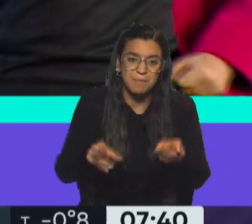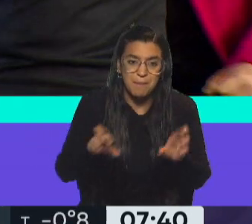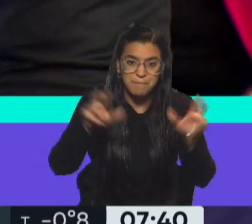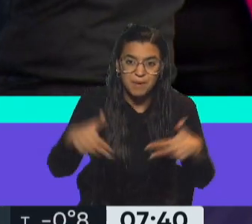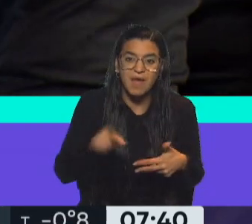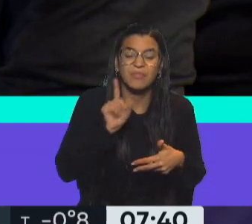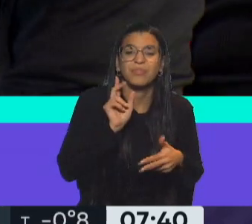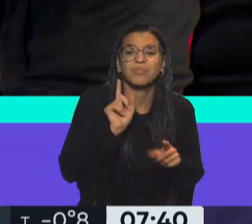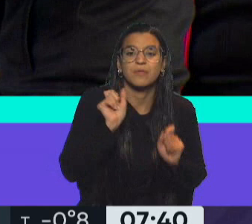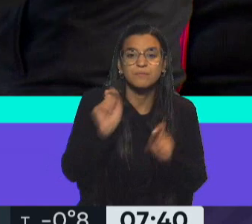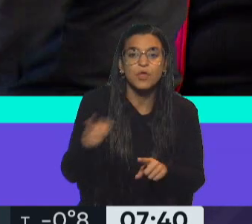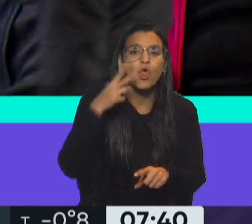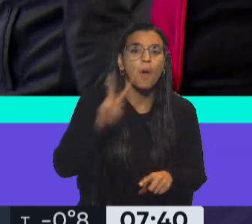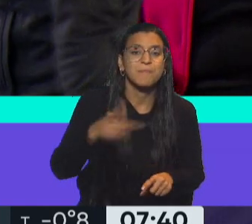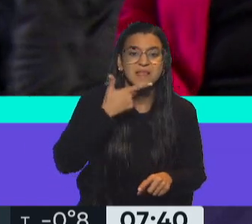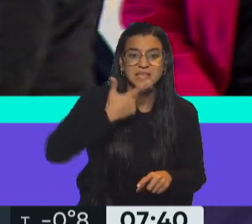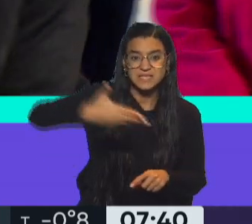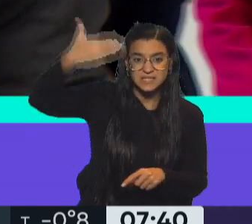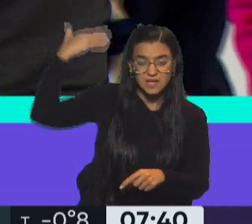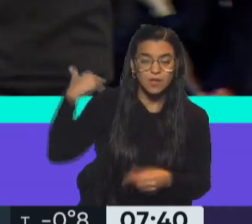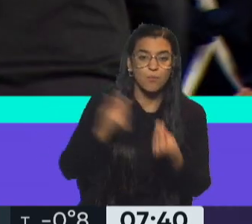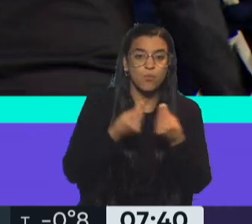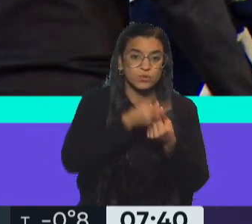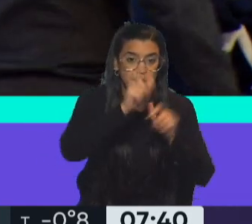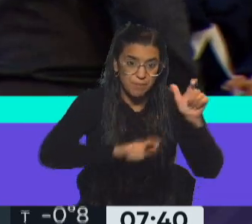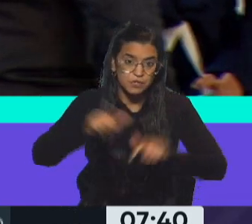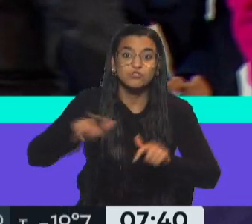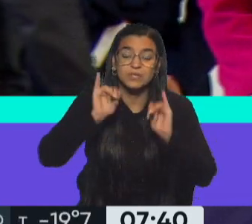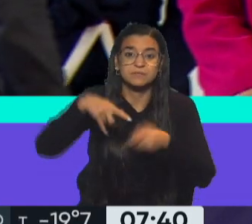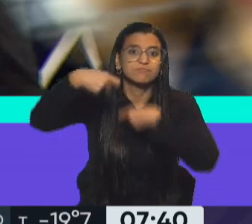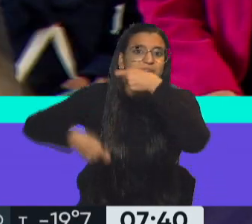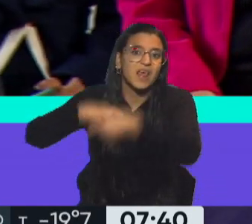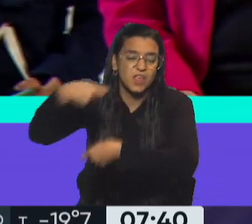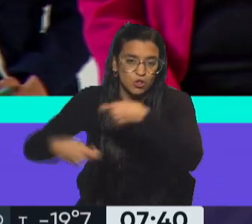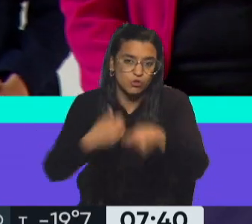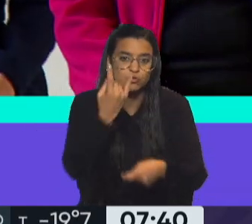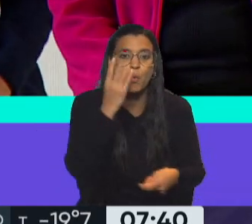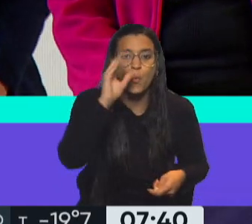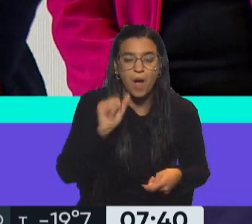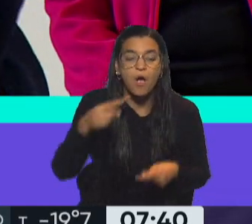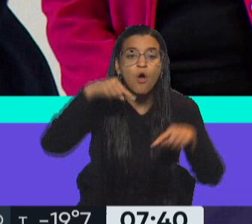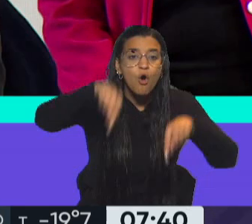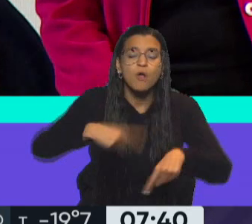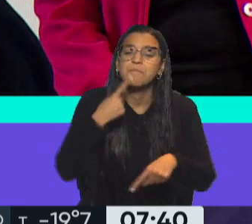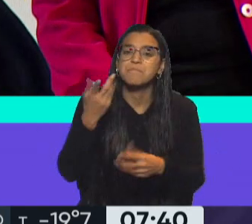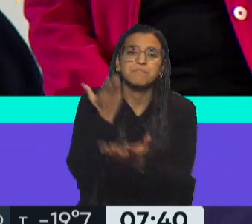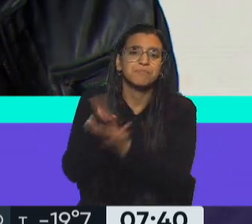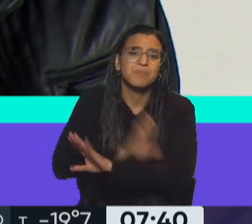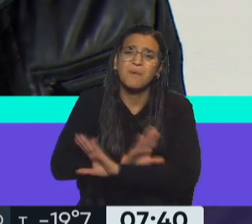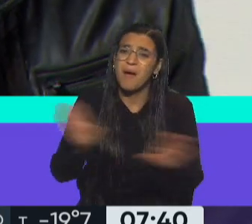del 2017, en ese momento que mucha gente se volcó por esos créditos y gente que hoy pide salir de